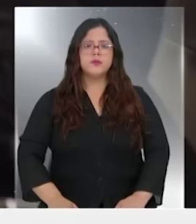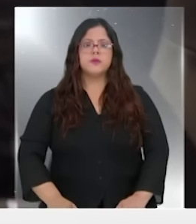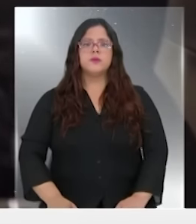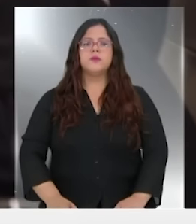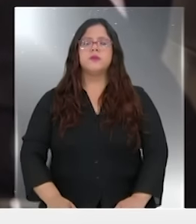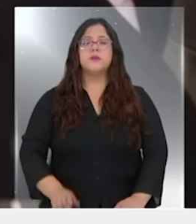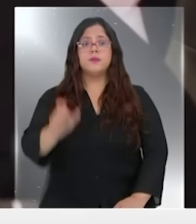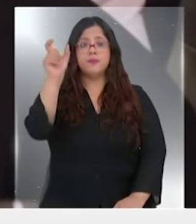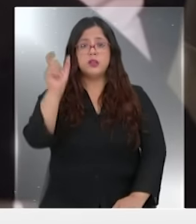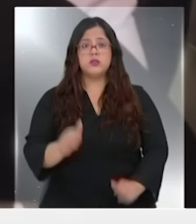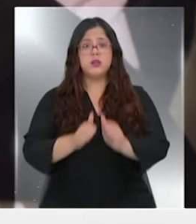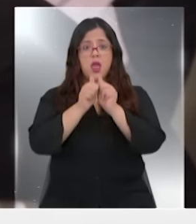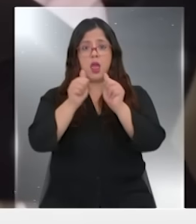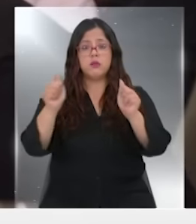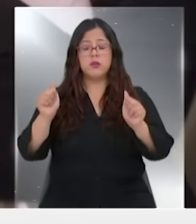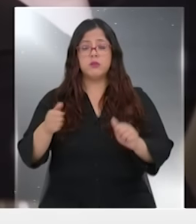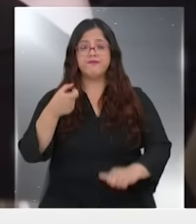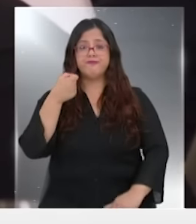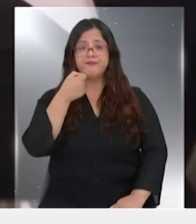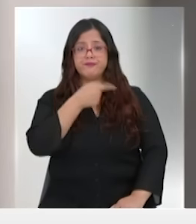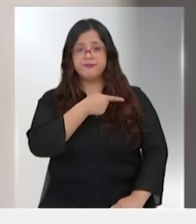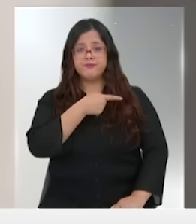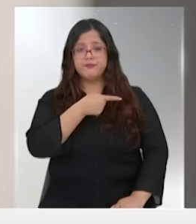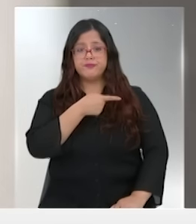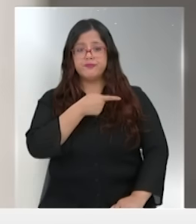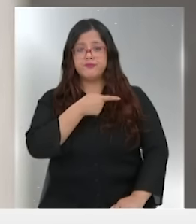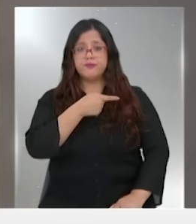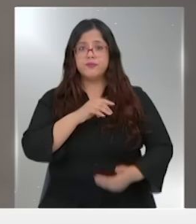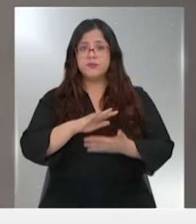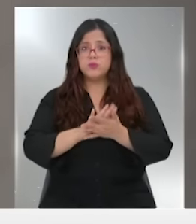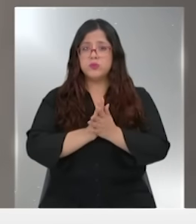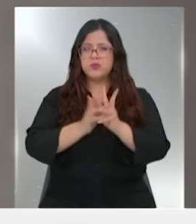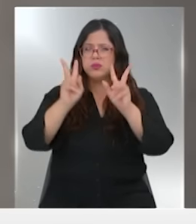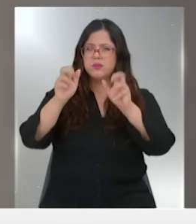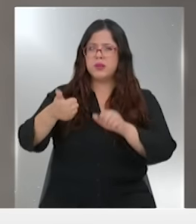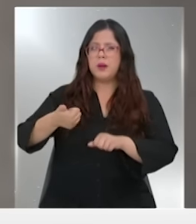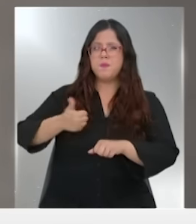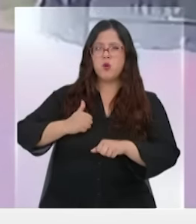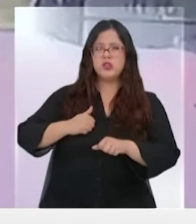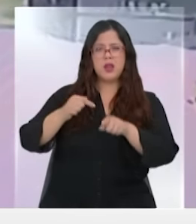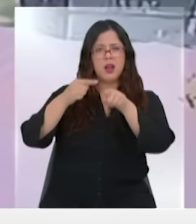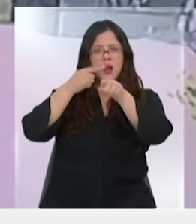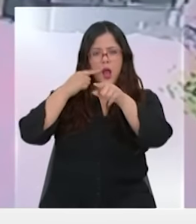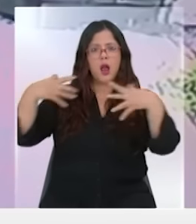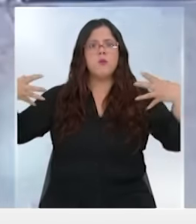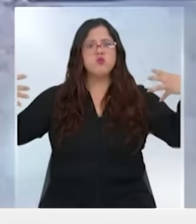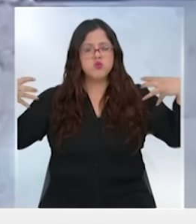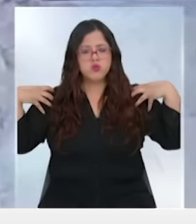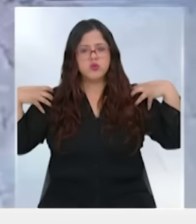Una autoridad acusada, pero con todo el poder policial en sus manos.